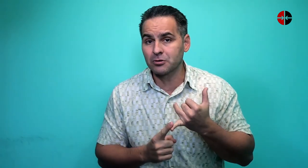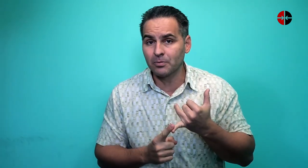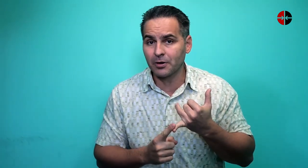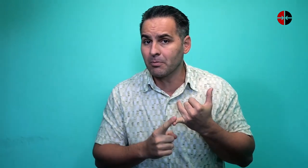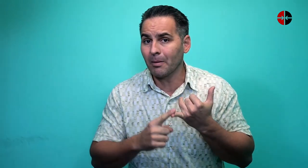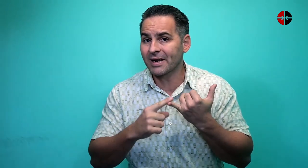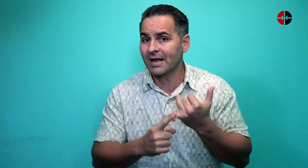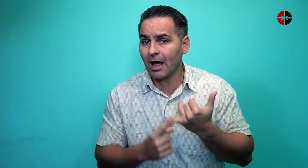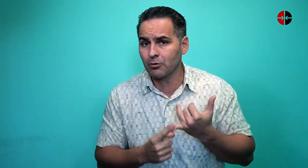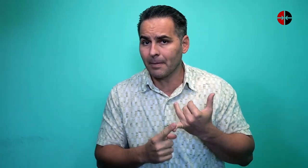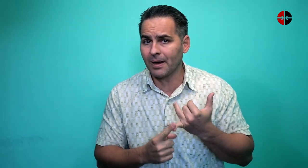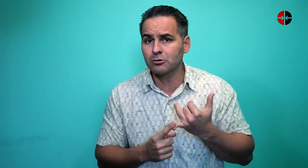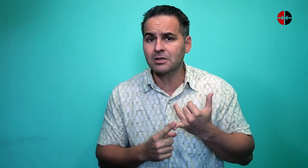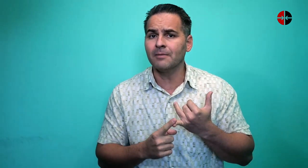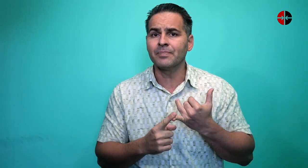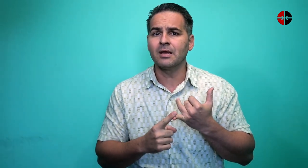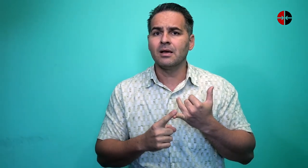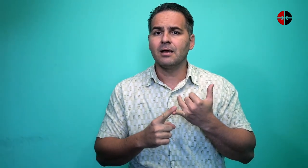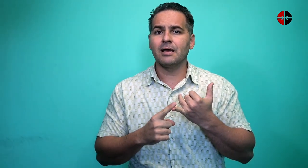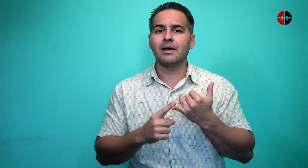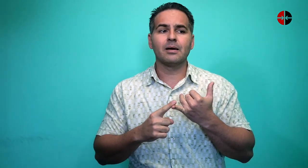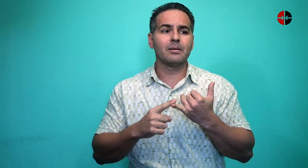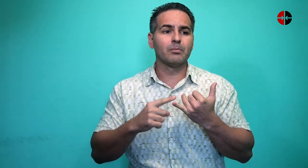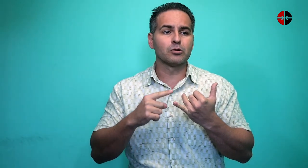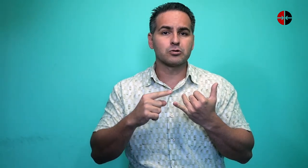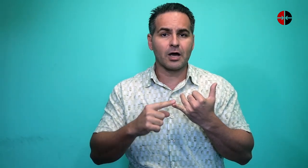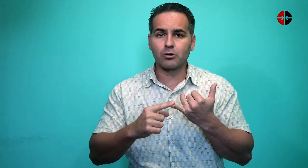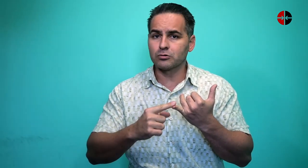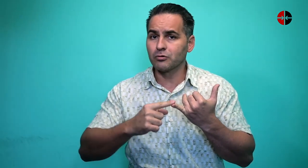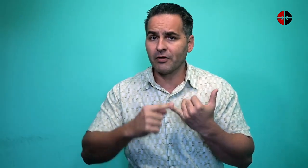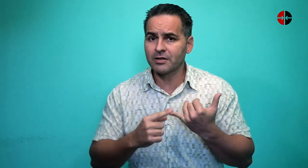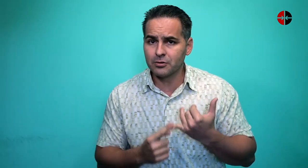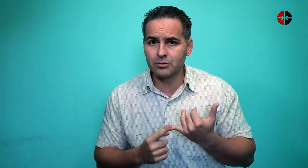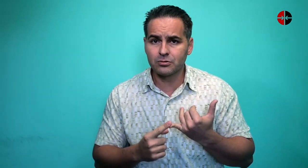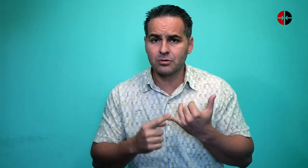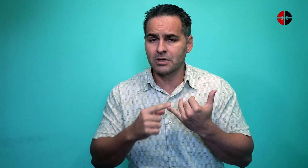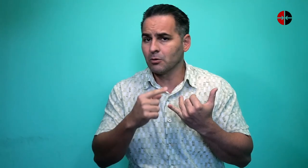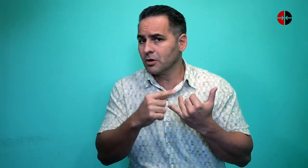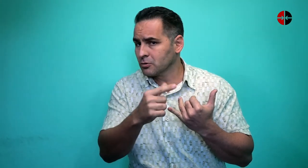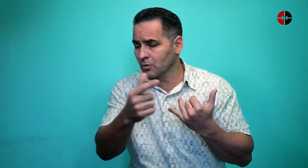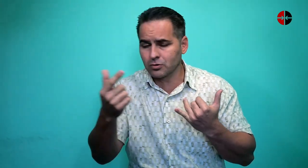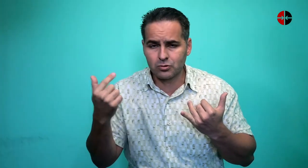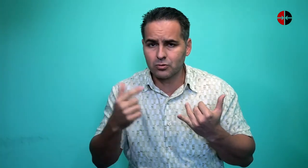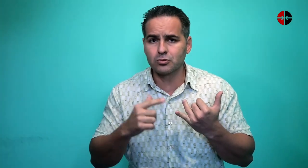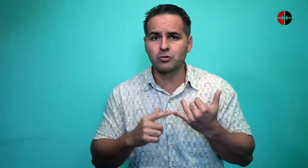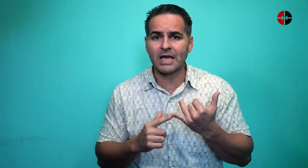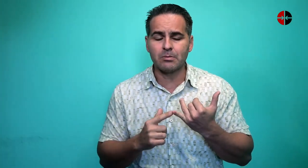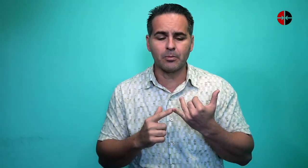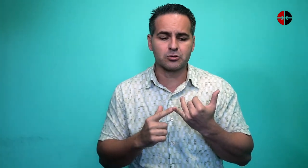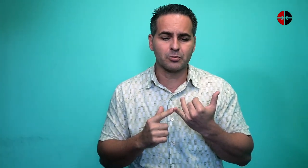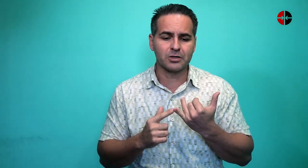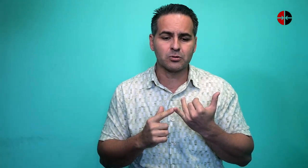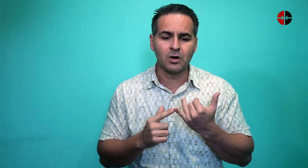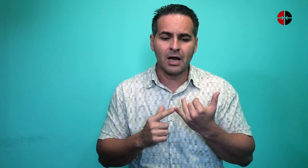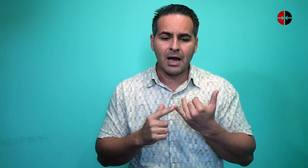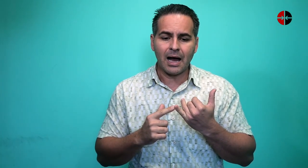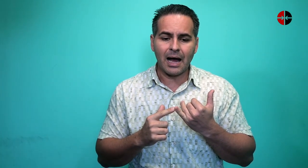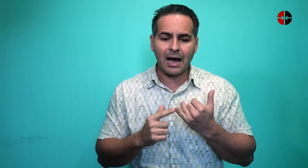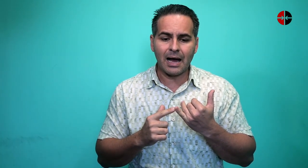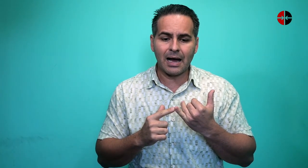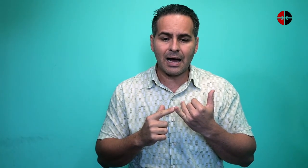la desinformación por ejemplo marcado una Pauta bolsonaron con su Facebook y bueno todo su equipo por